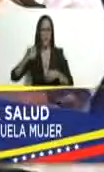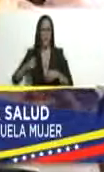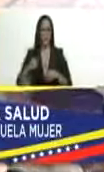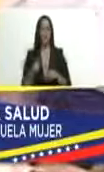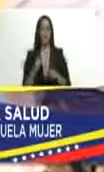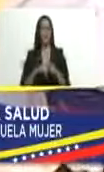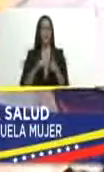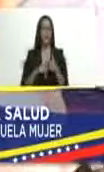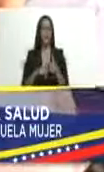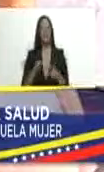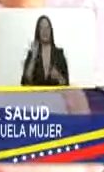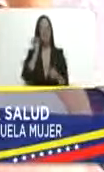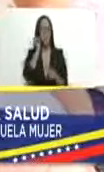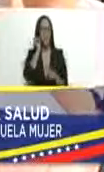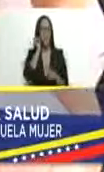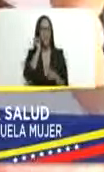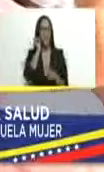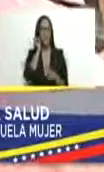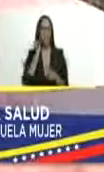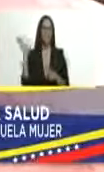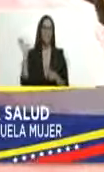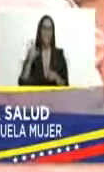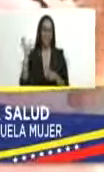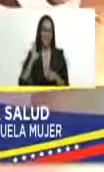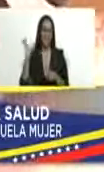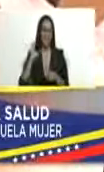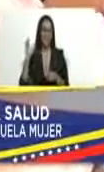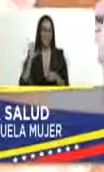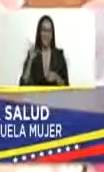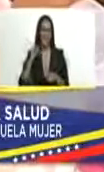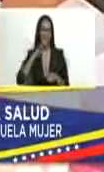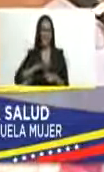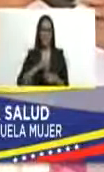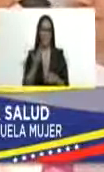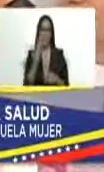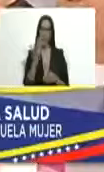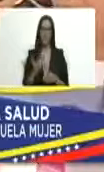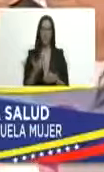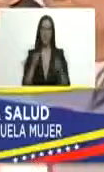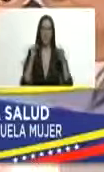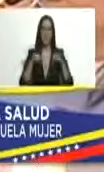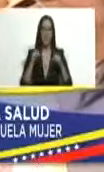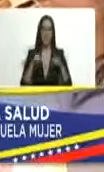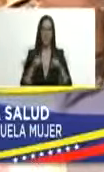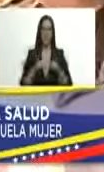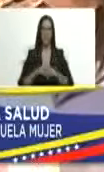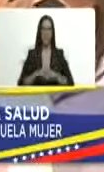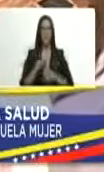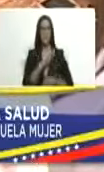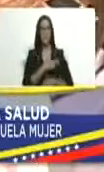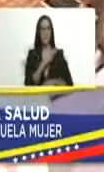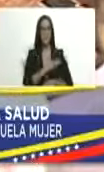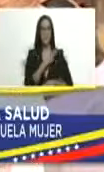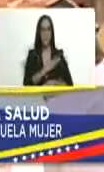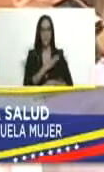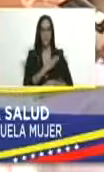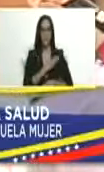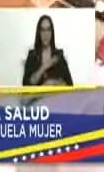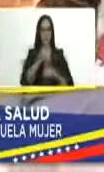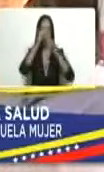que las mujeres de Caracas estamos al frente de esta gran misión que